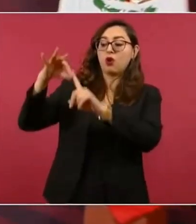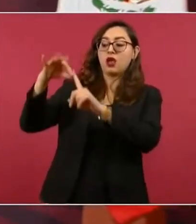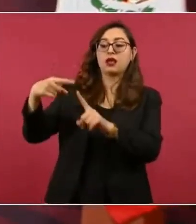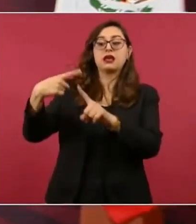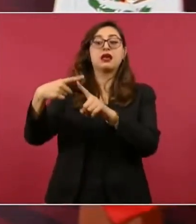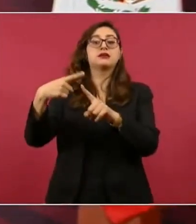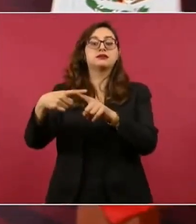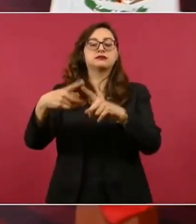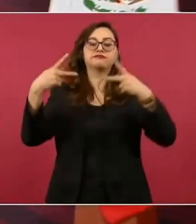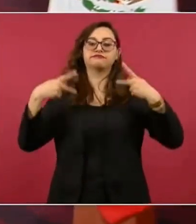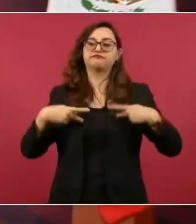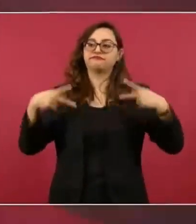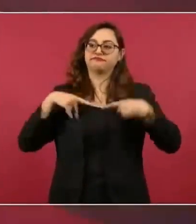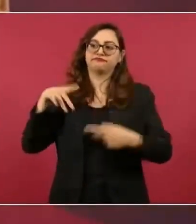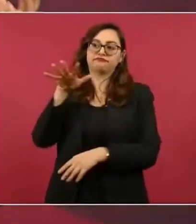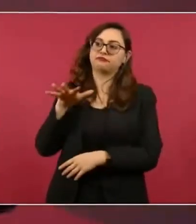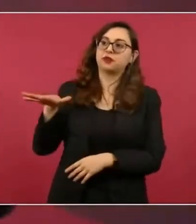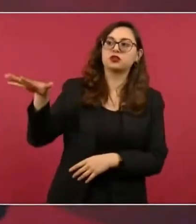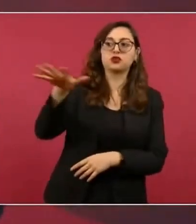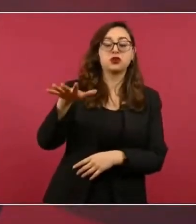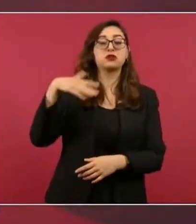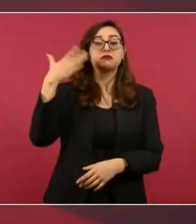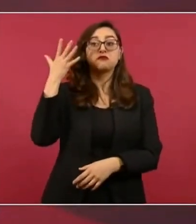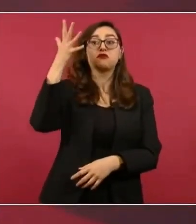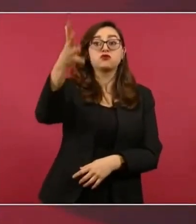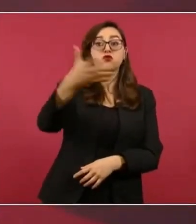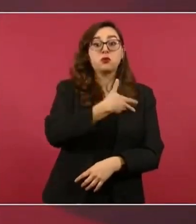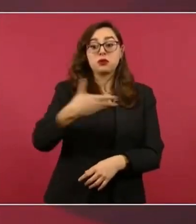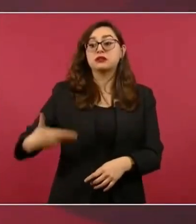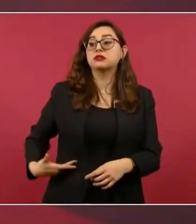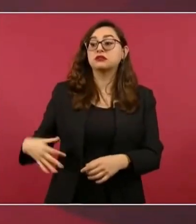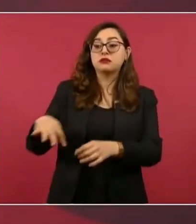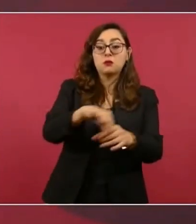Pero sí tenemos que ayudar a informar,